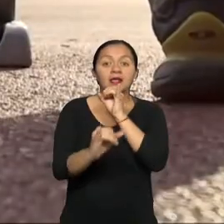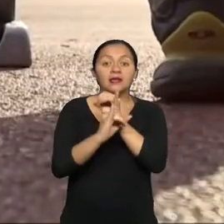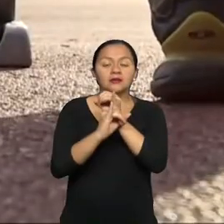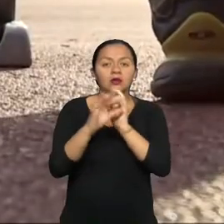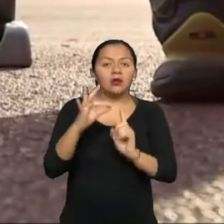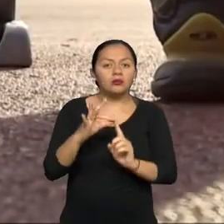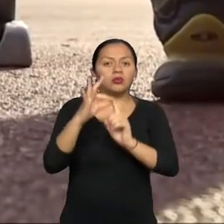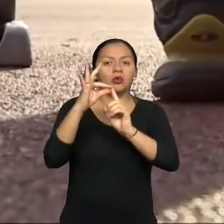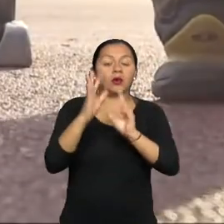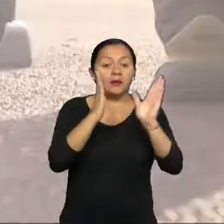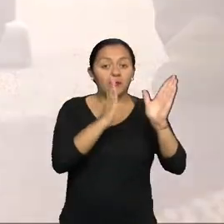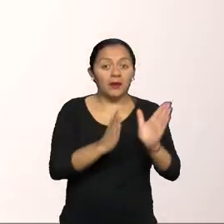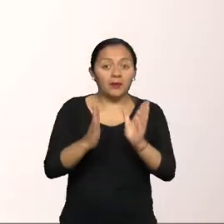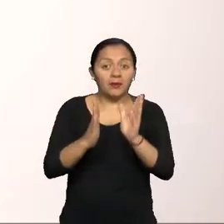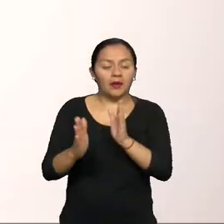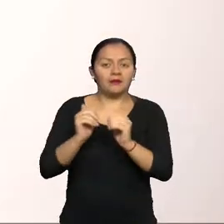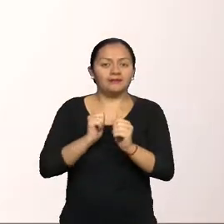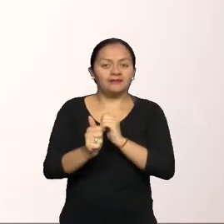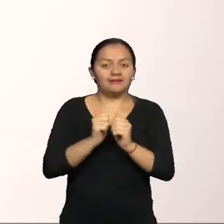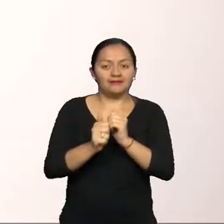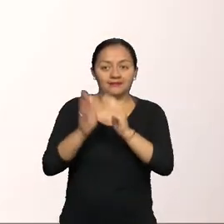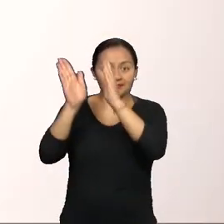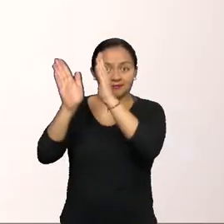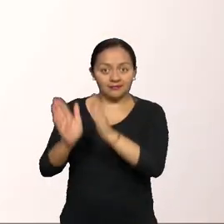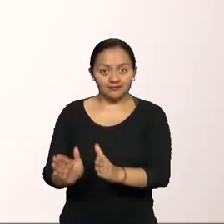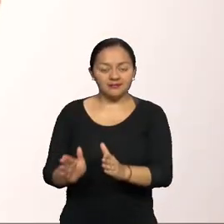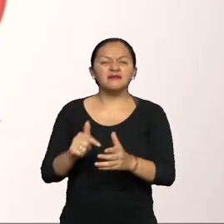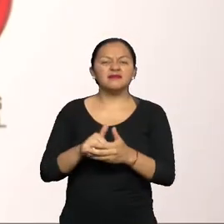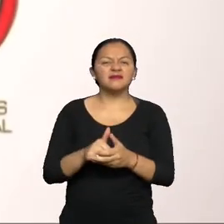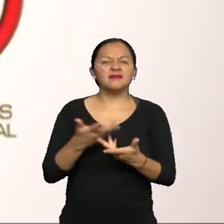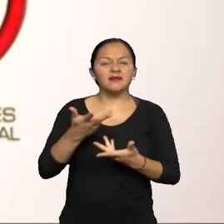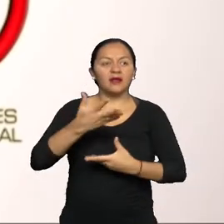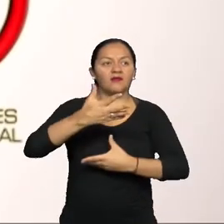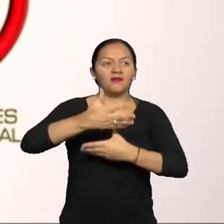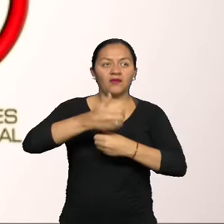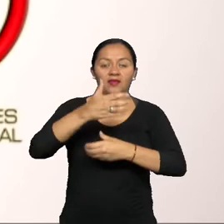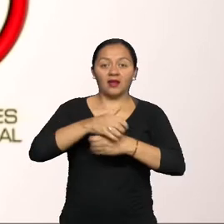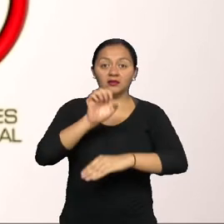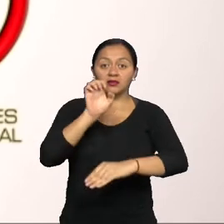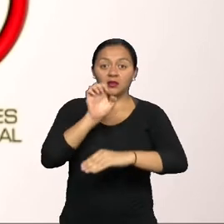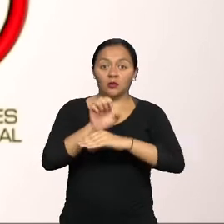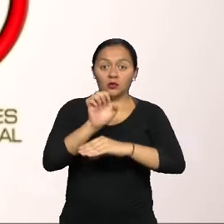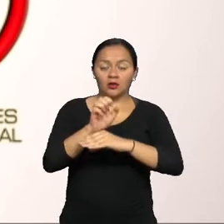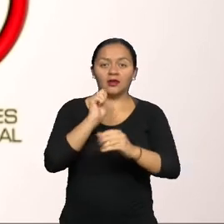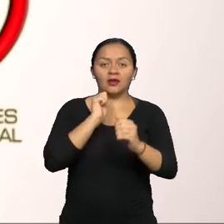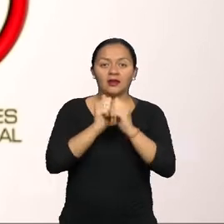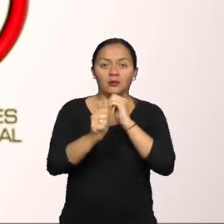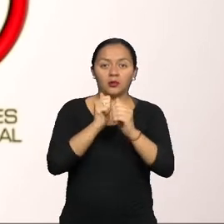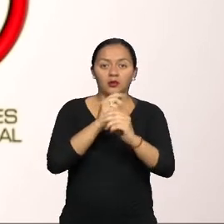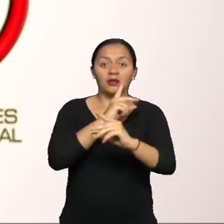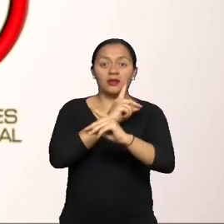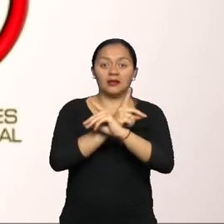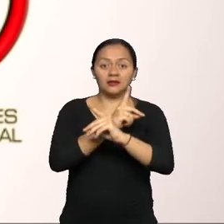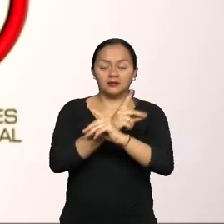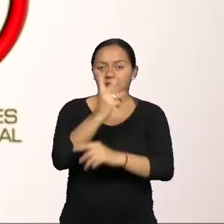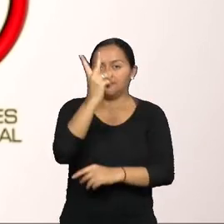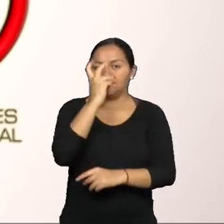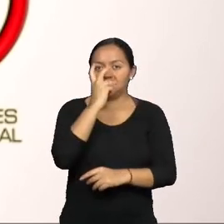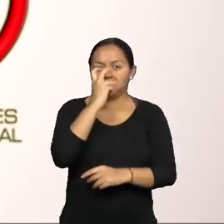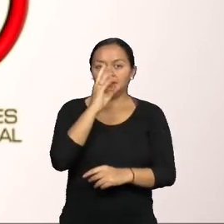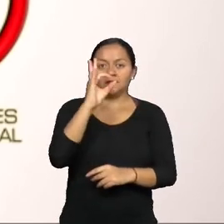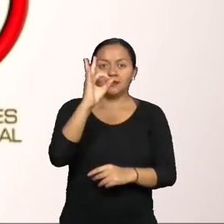en preparar a los atletas. Este es el caso de la Federación Ecuatoriana de Deportes para Personas con Discapacidad Visual,